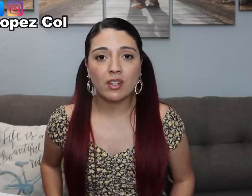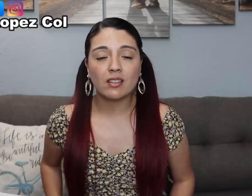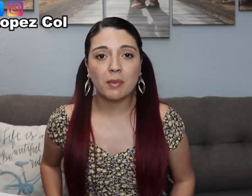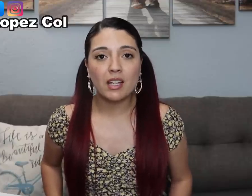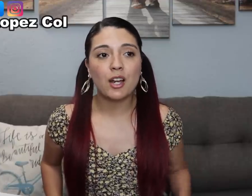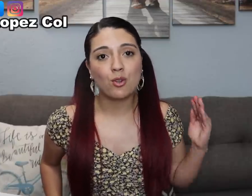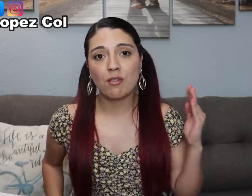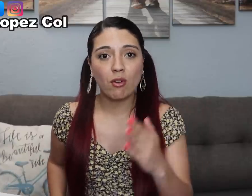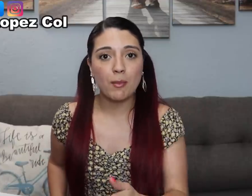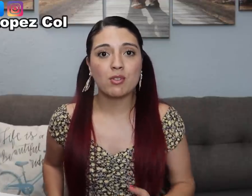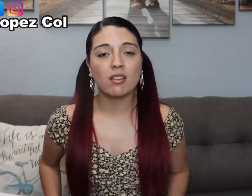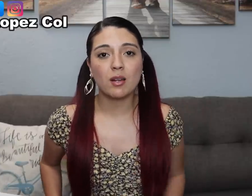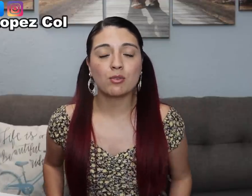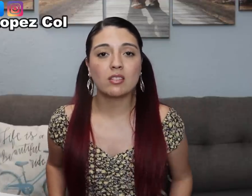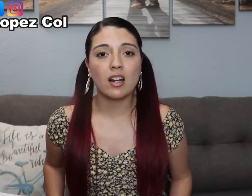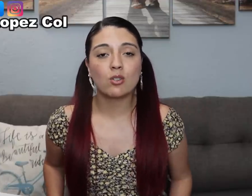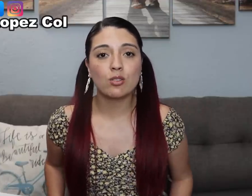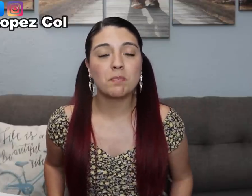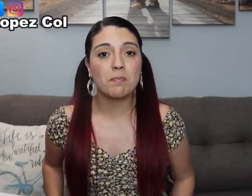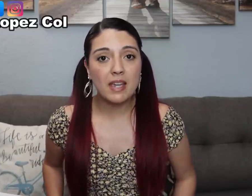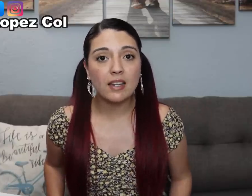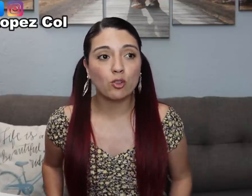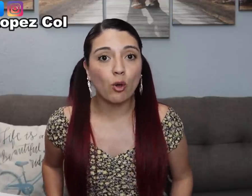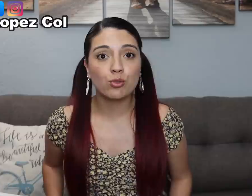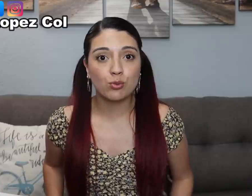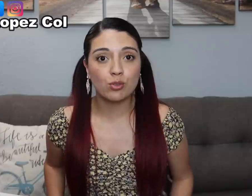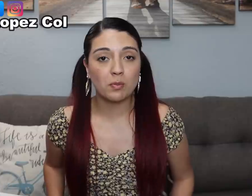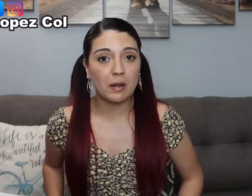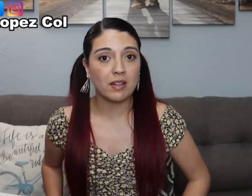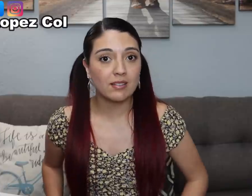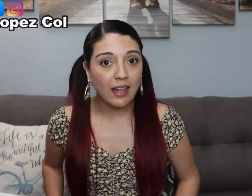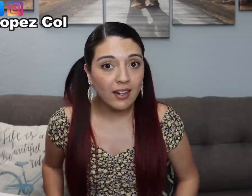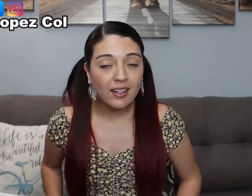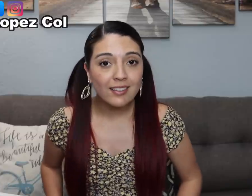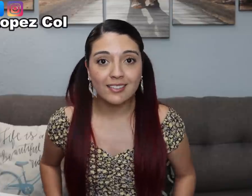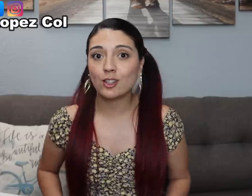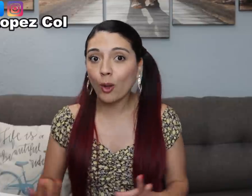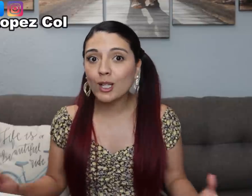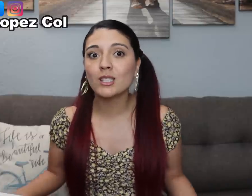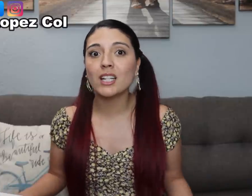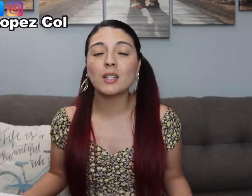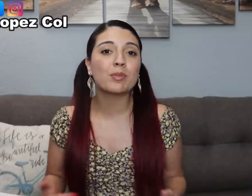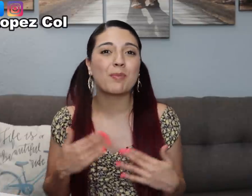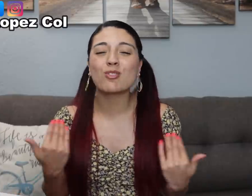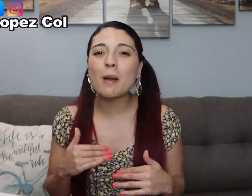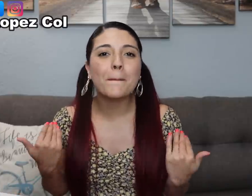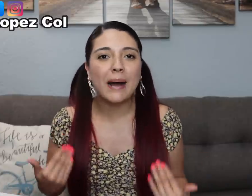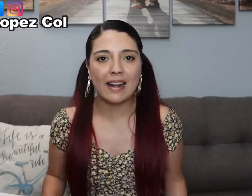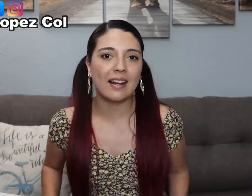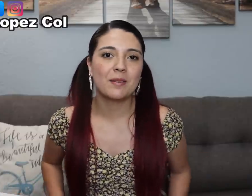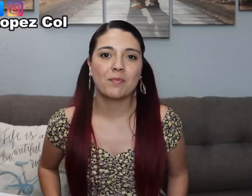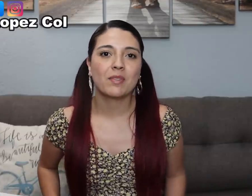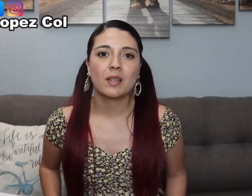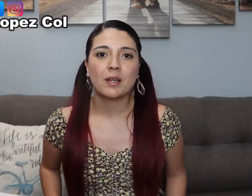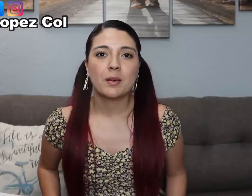como continente americano y nos enfocamos en que tenemos que hacer las cosas bien todos juntos para el bienestar de todo el continente, pues estamos